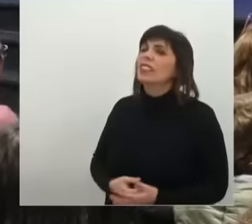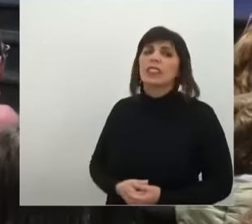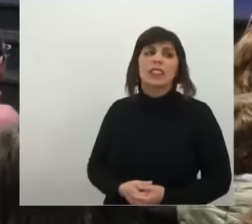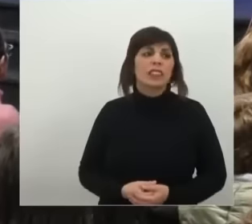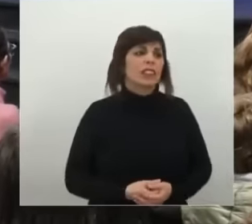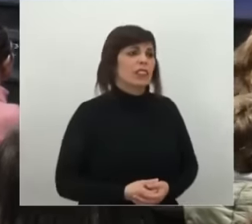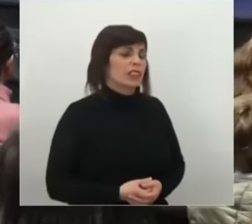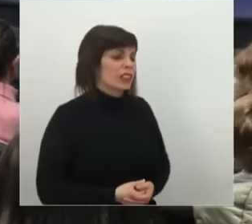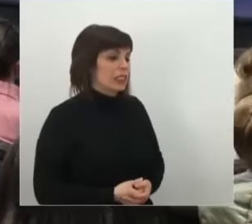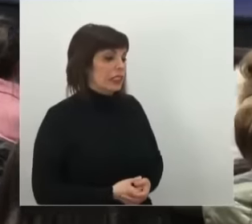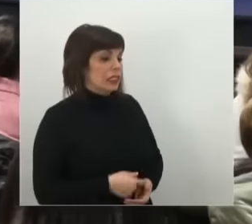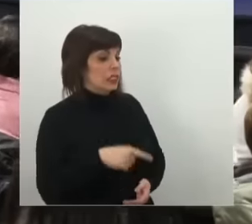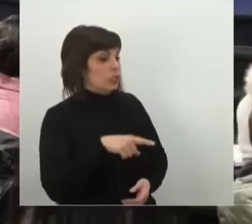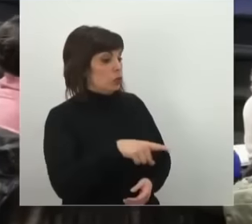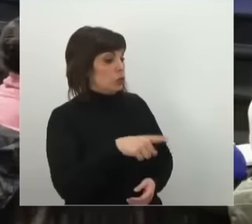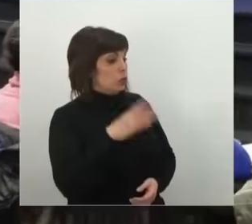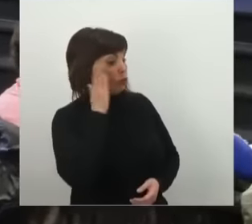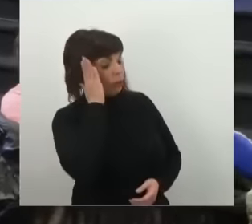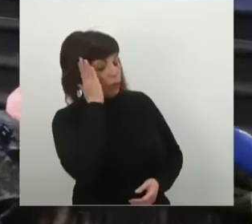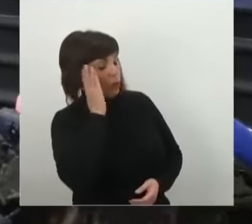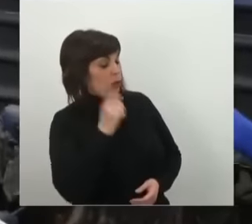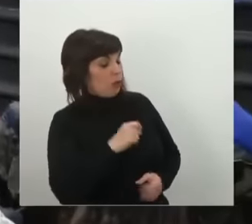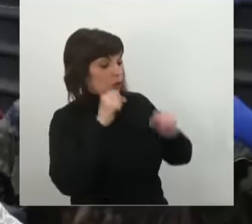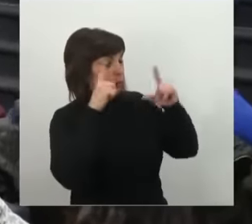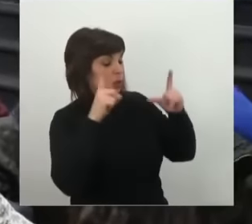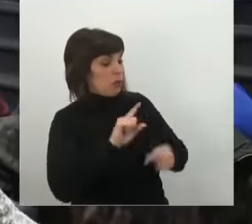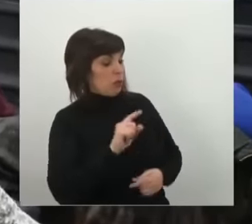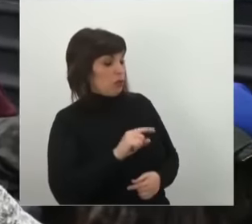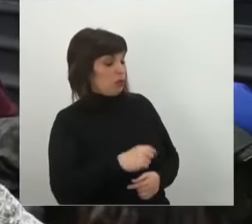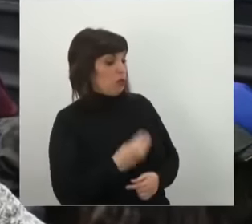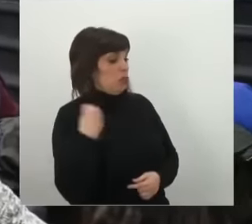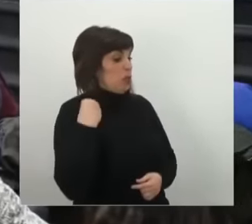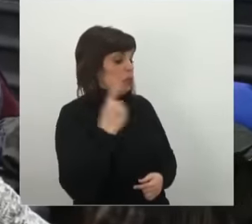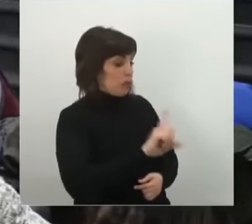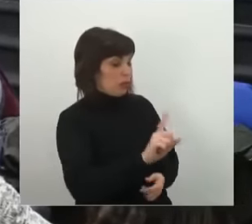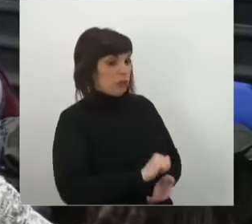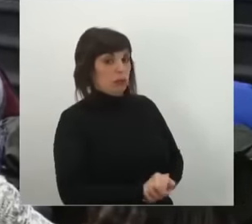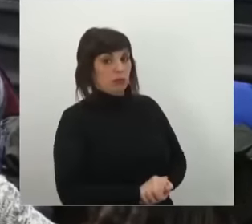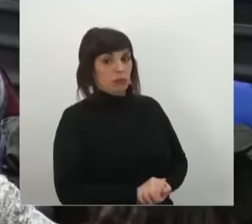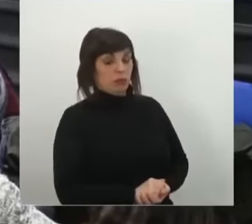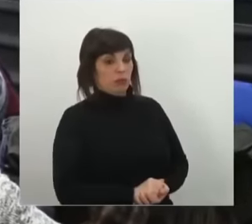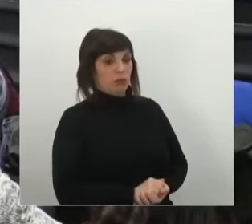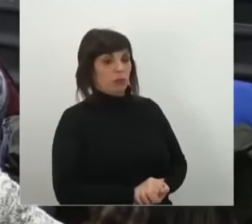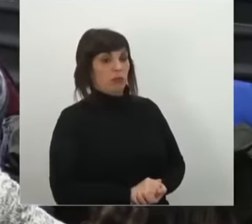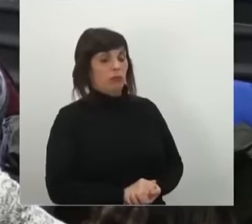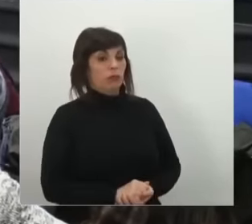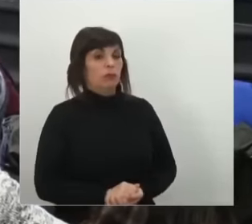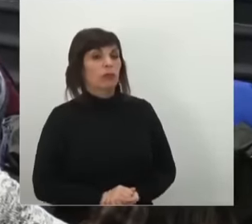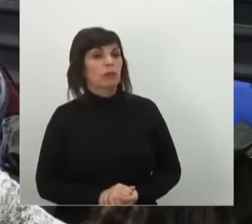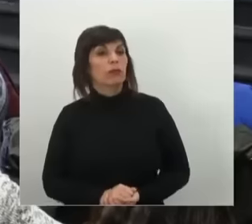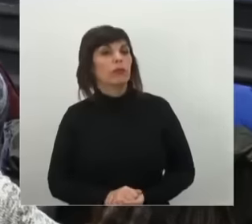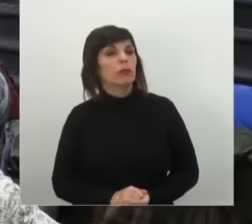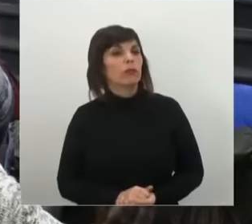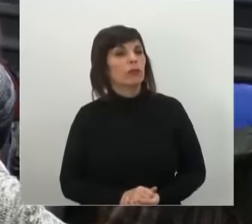te recuerdo que me dejaste dormido te dice el Señor por qué no me despertaste